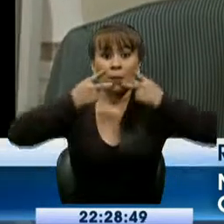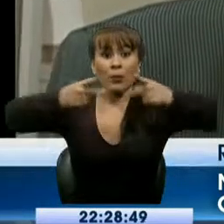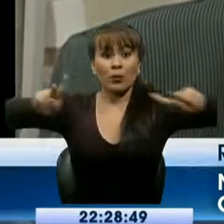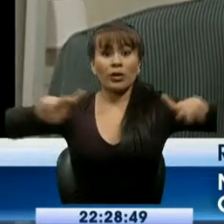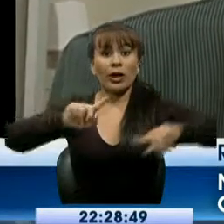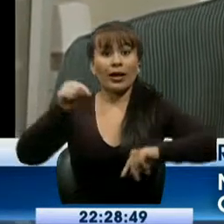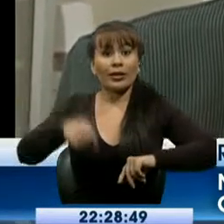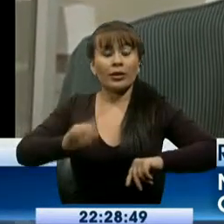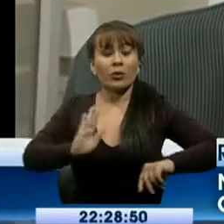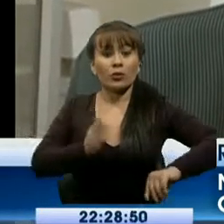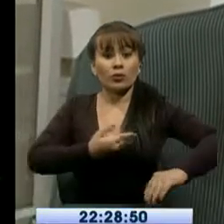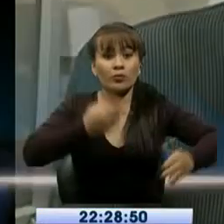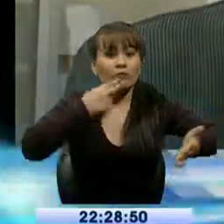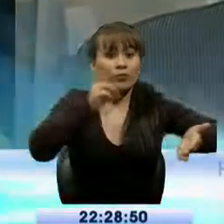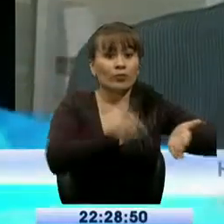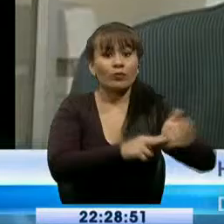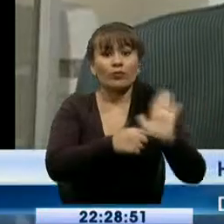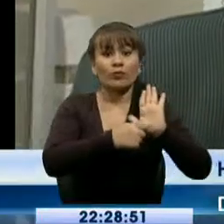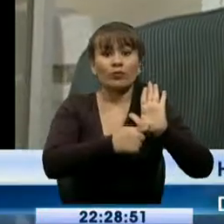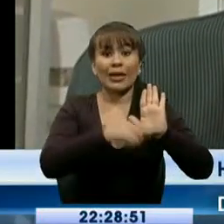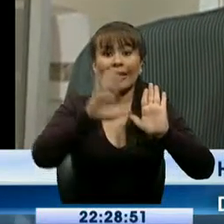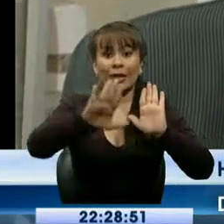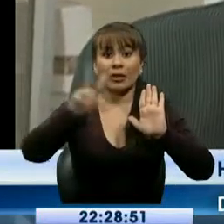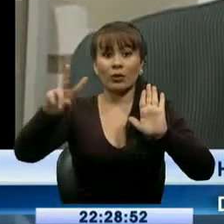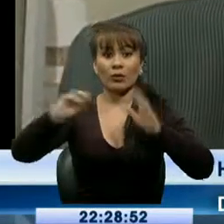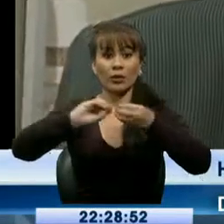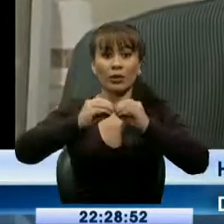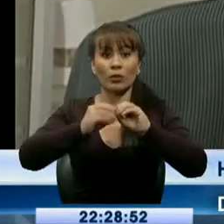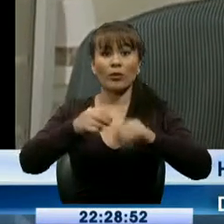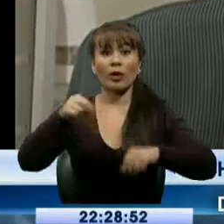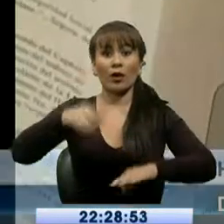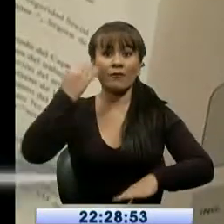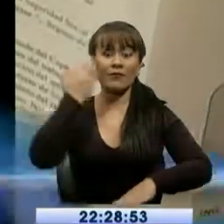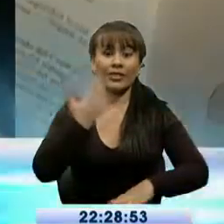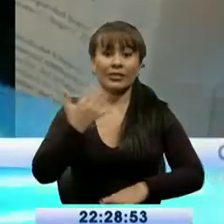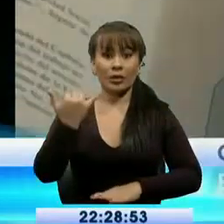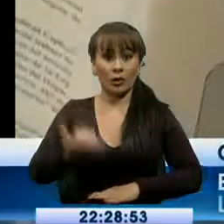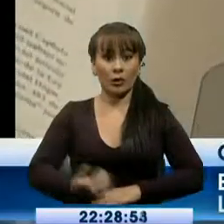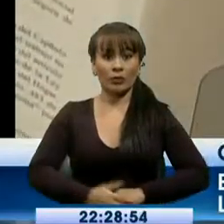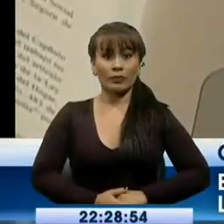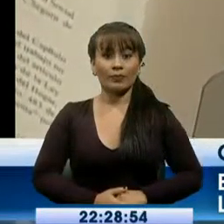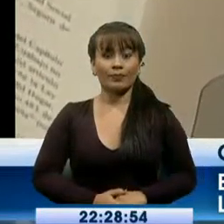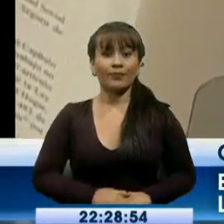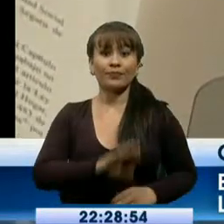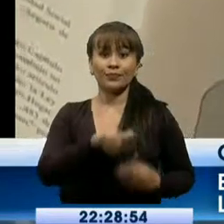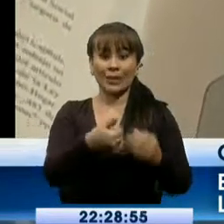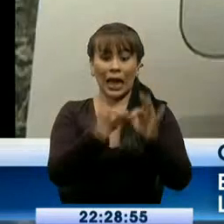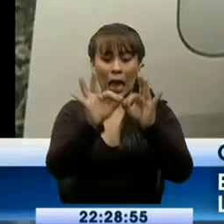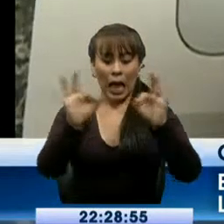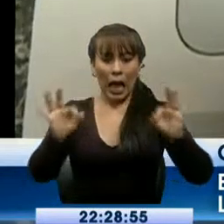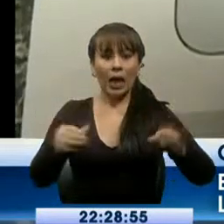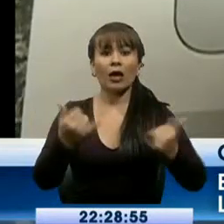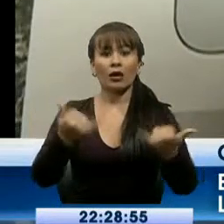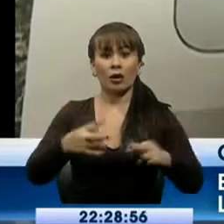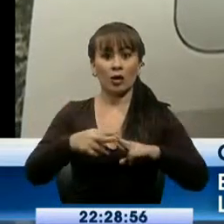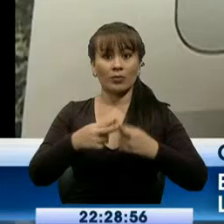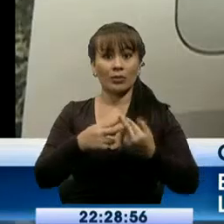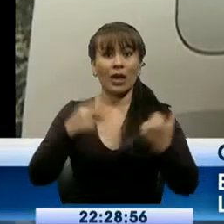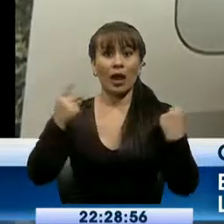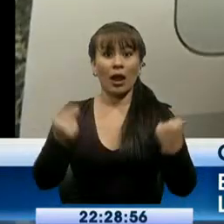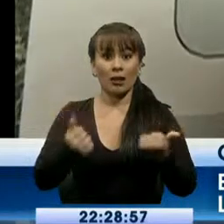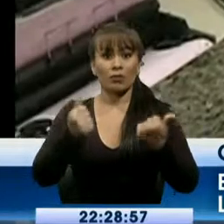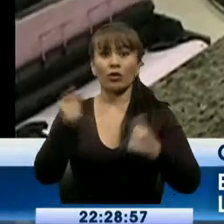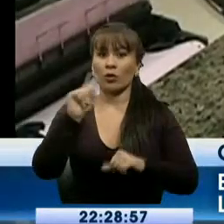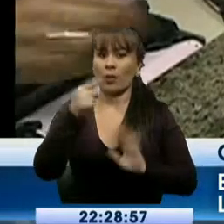en nuestro registro oficial 520, con fecha del día de hoy. Pero no todas las reformas entran en vigencia de manera inmediata.